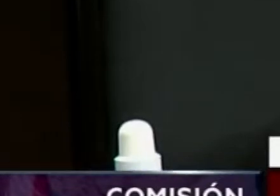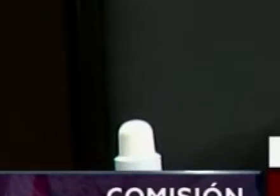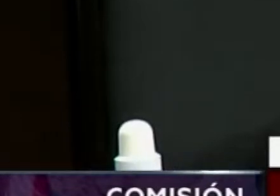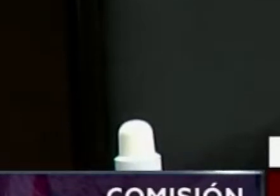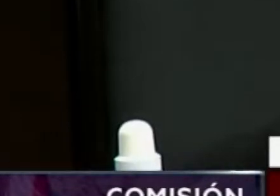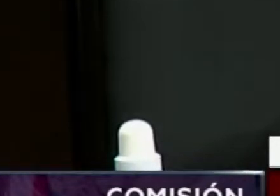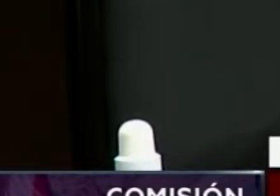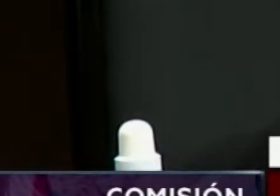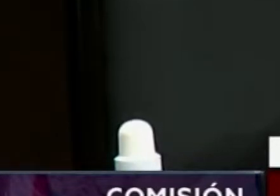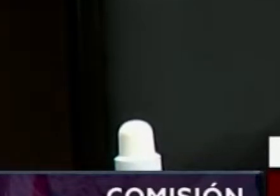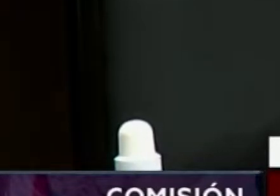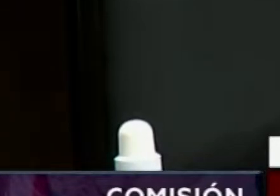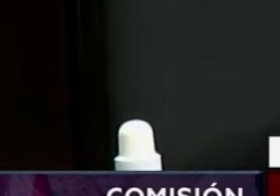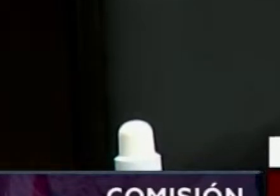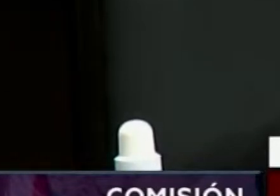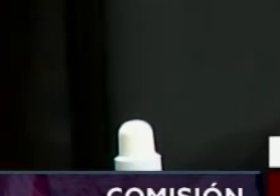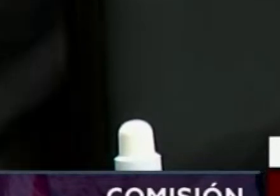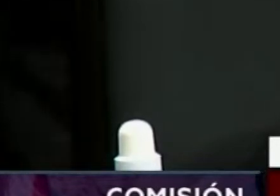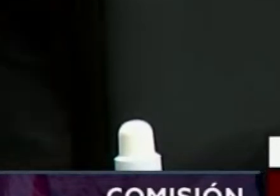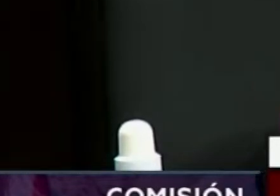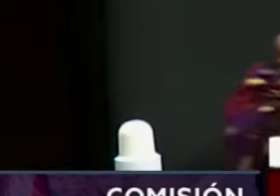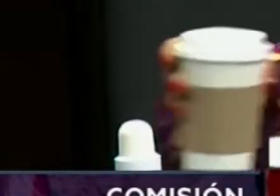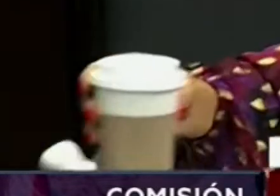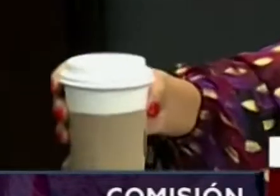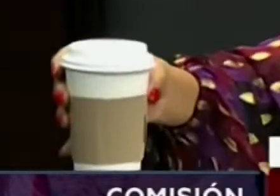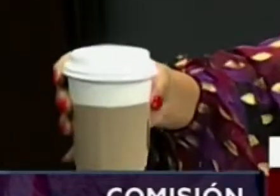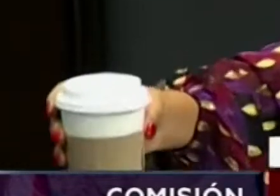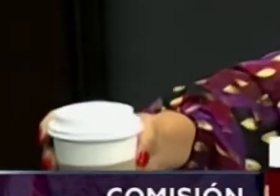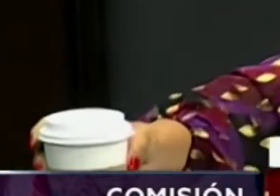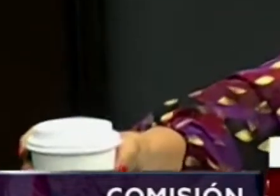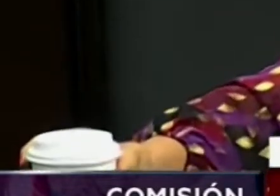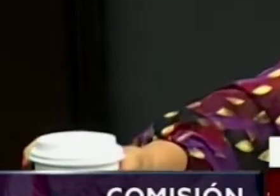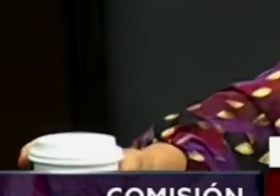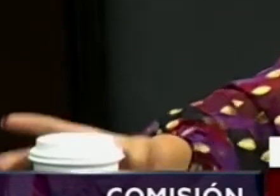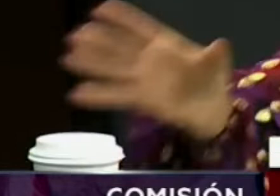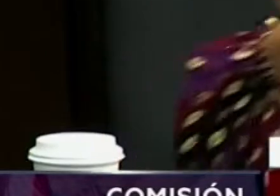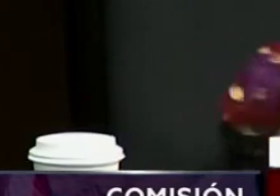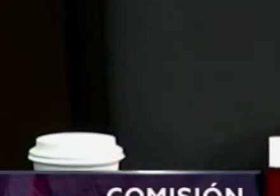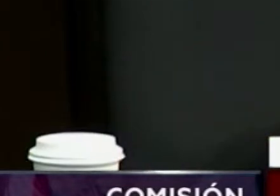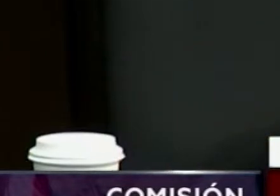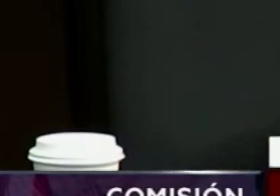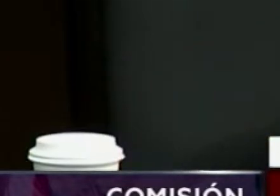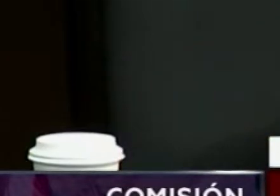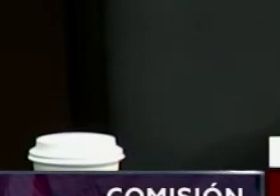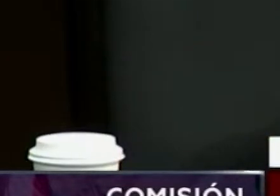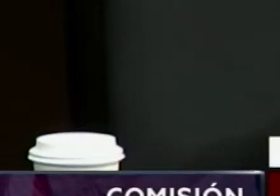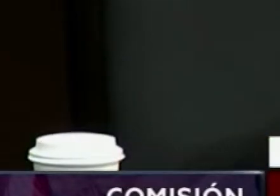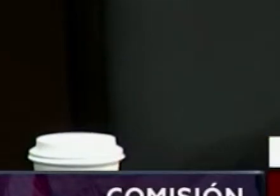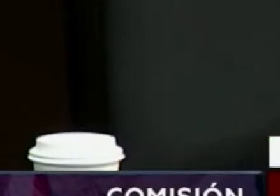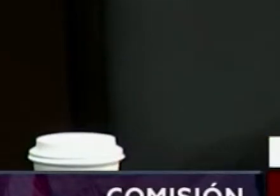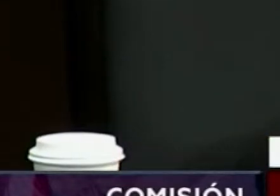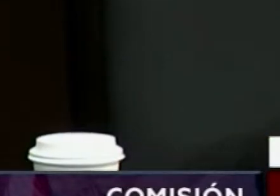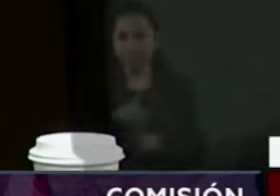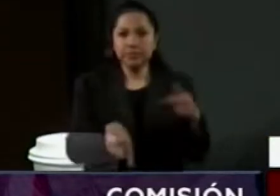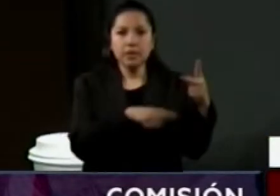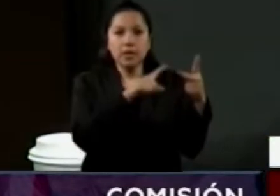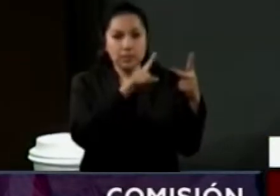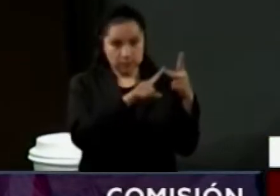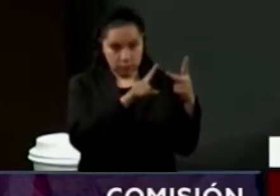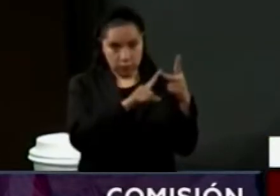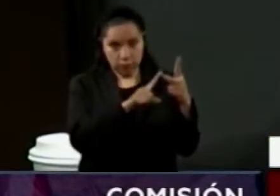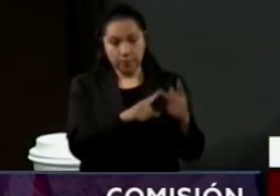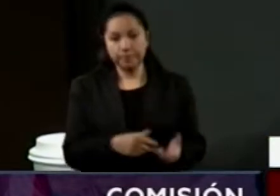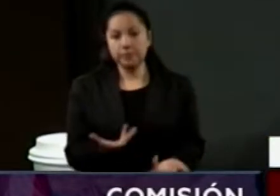Medina Padilla como Procurador Fiscal de la Federación de la Secretaría de Hacienda y Crédito Público. Segundo,